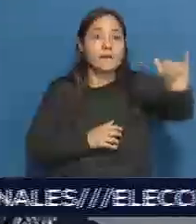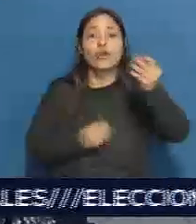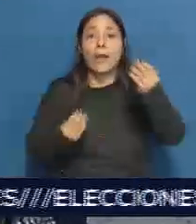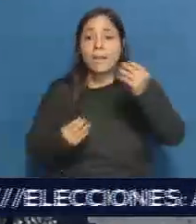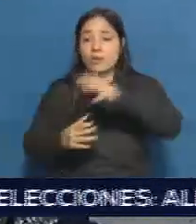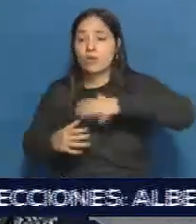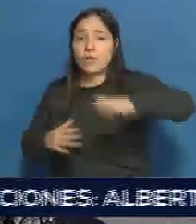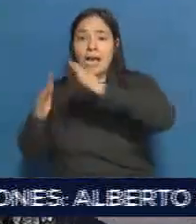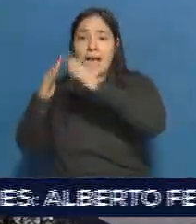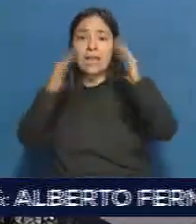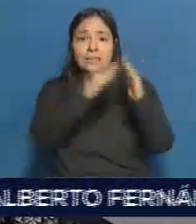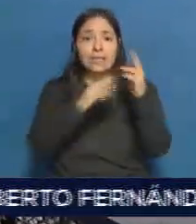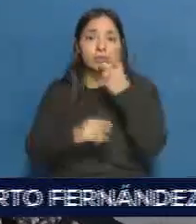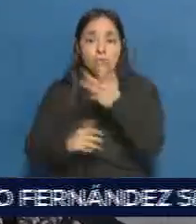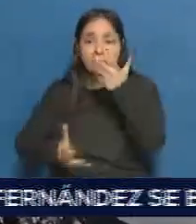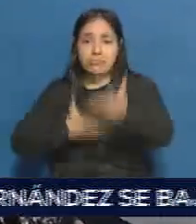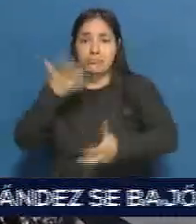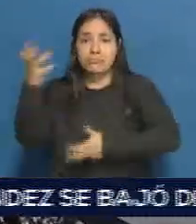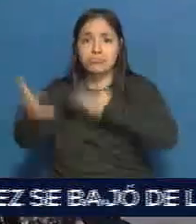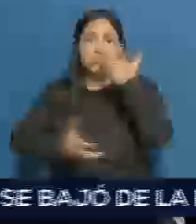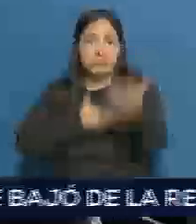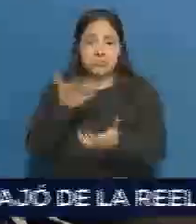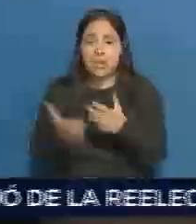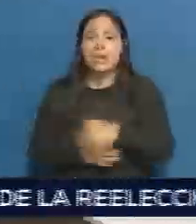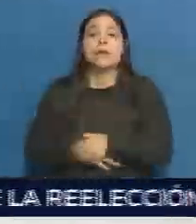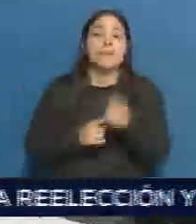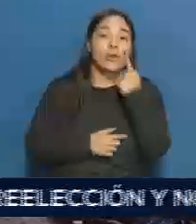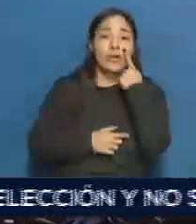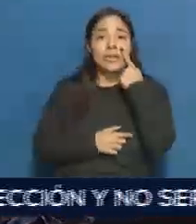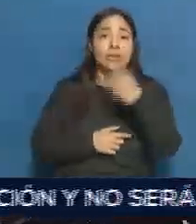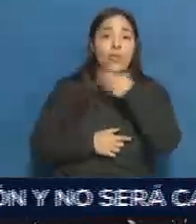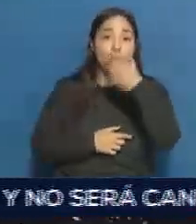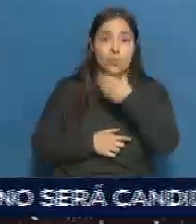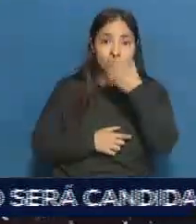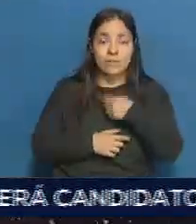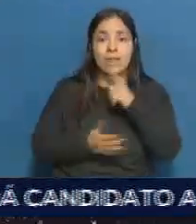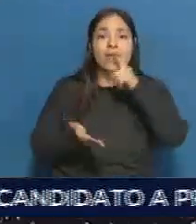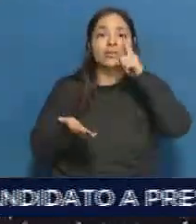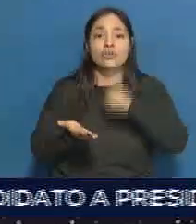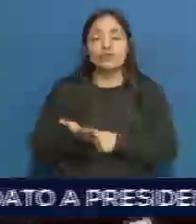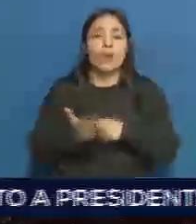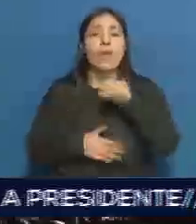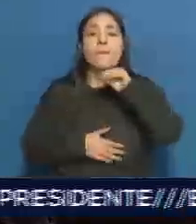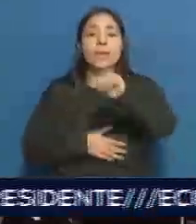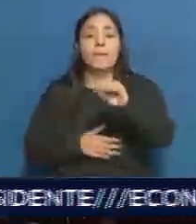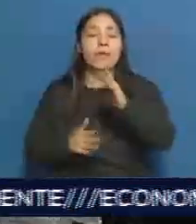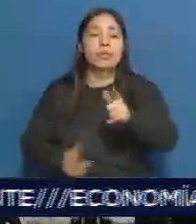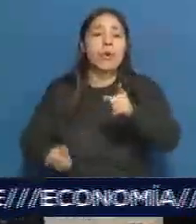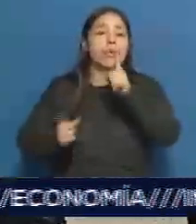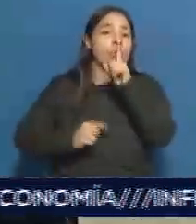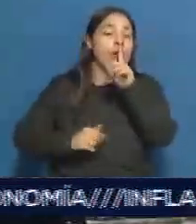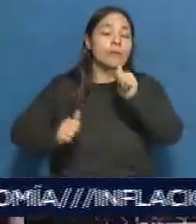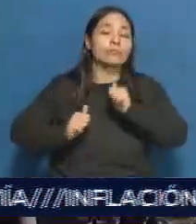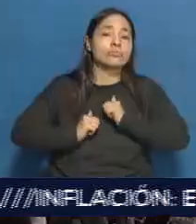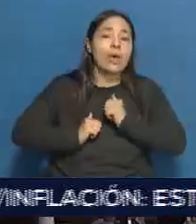estaban prendiendo fuego dos viviendas a raíz de la tragedia el intendente de tunuyán decretó duelo departamental por 48 horas